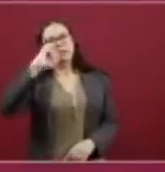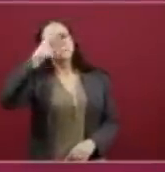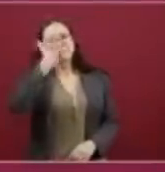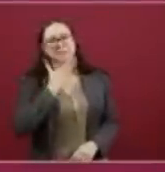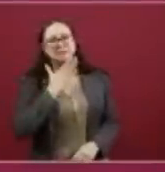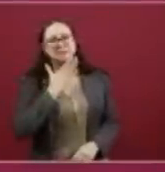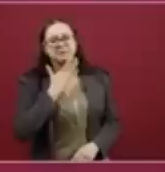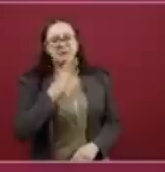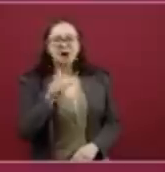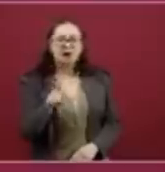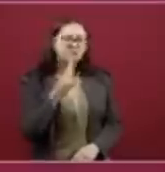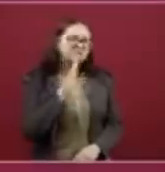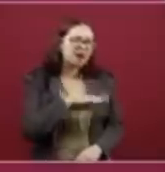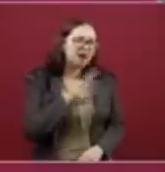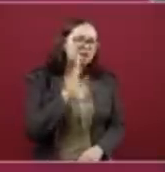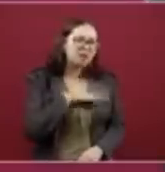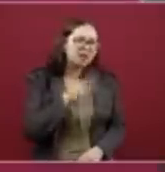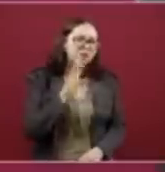tan mal